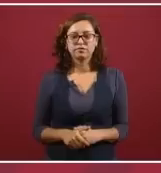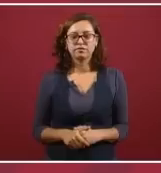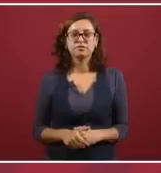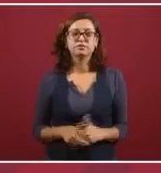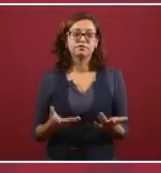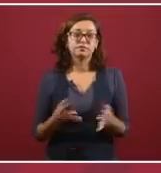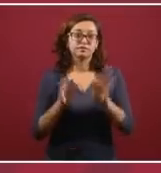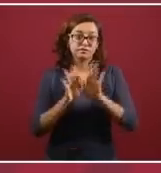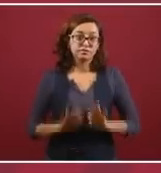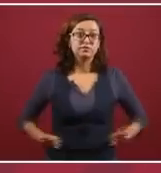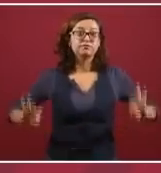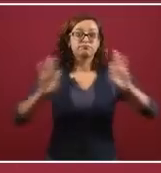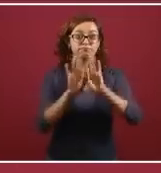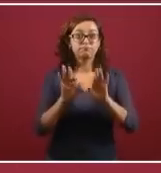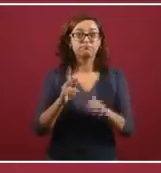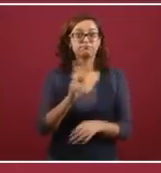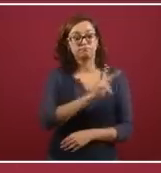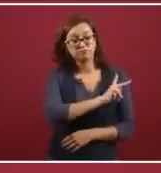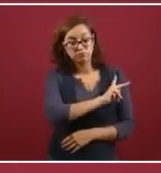sepamos